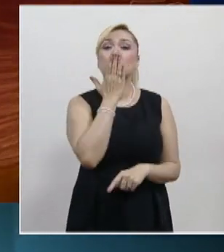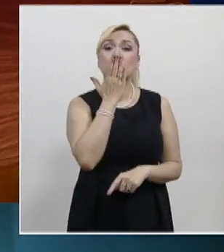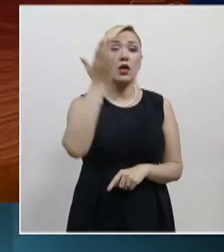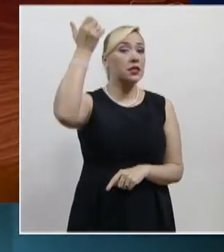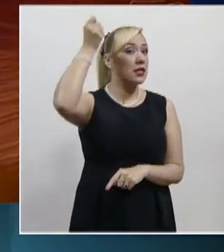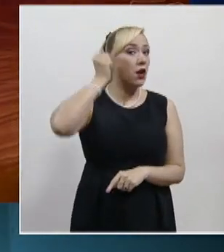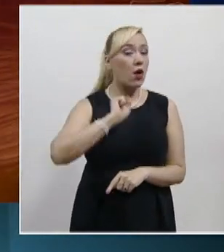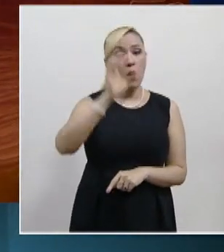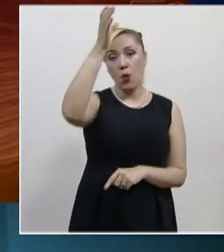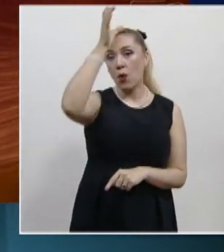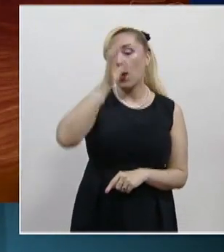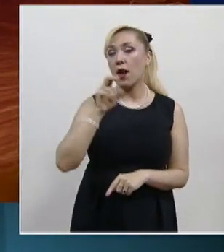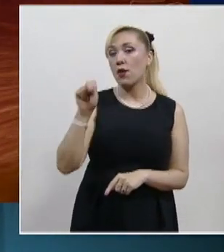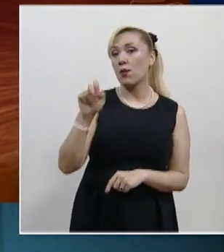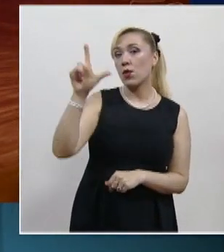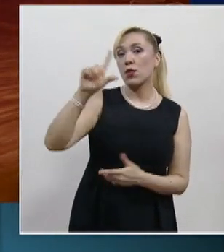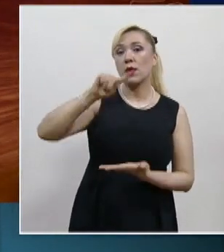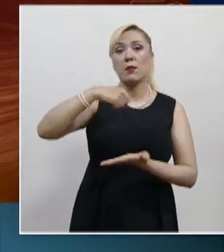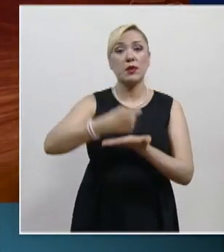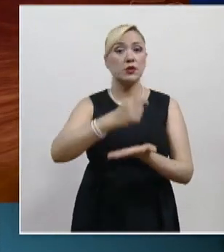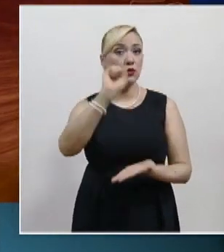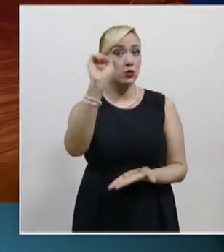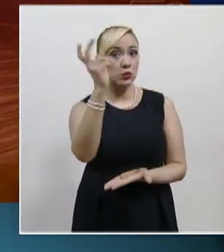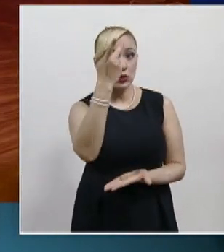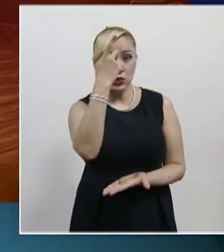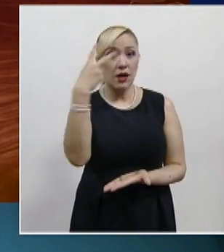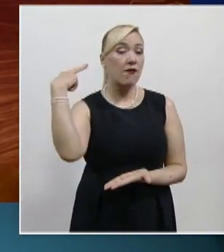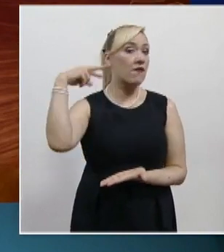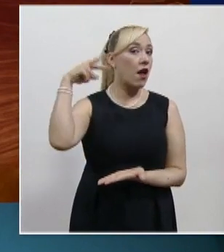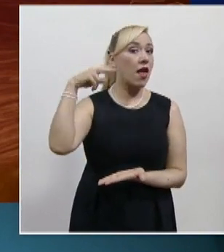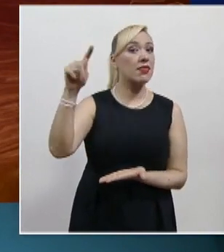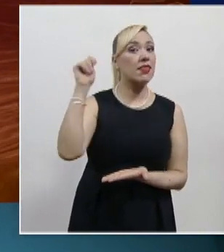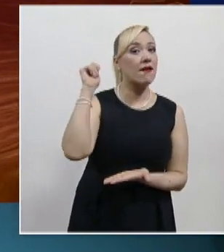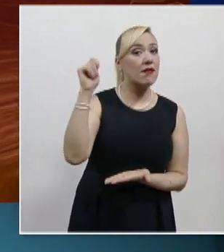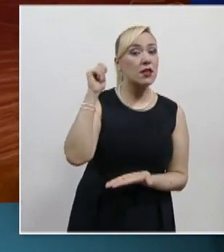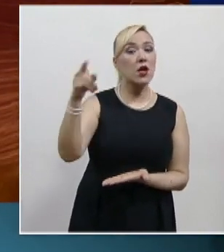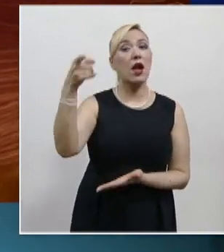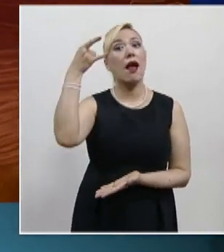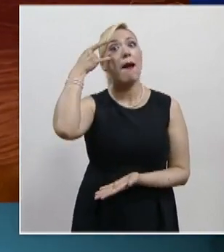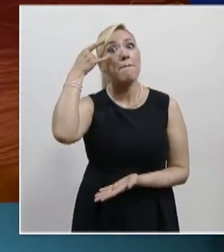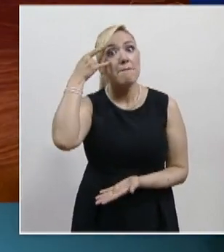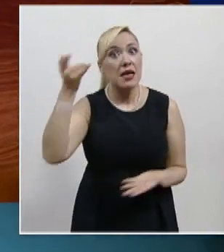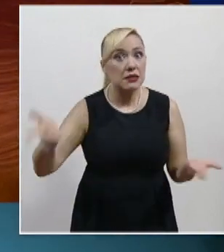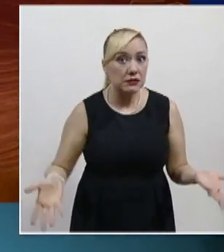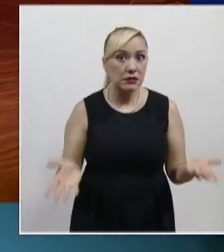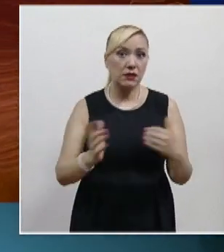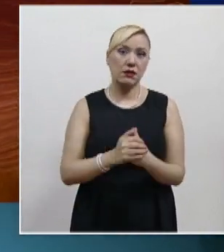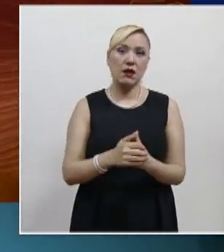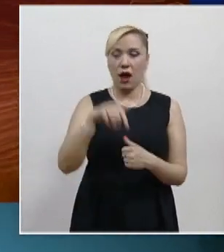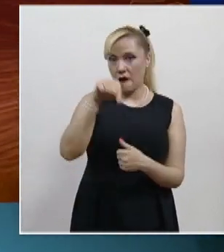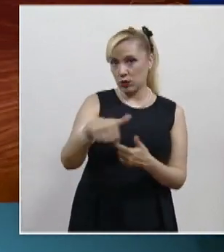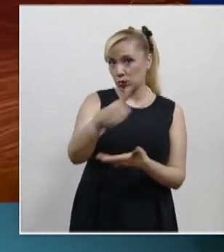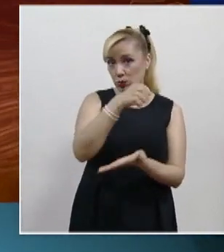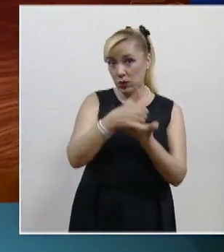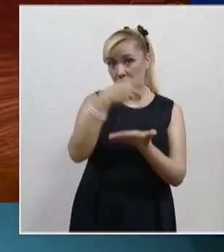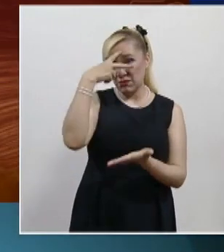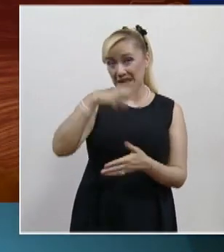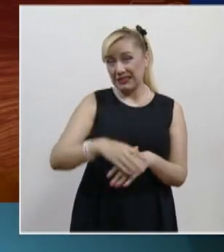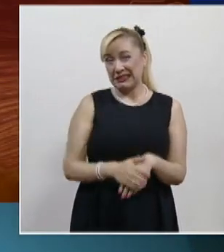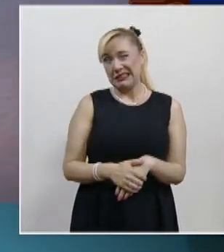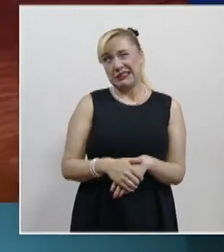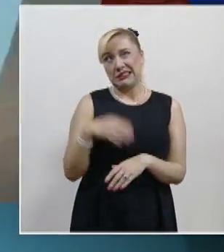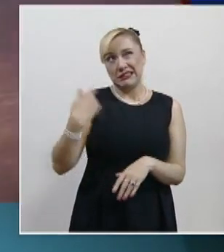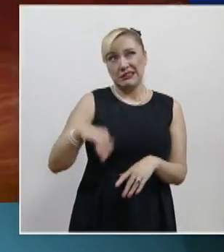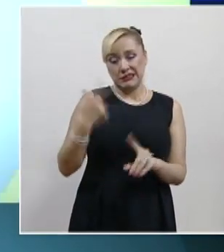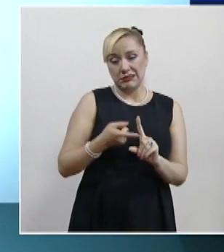Sinaloa, Coahuila, Nuevo León, Tamaulipas, San Luis Potosí, Veracruz, Tabasco y Campeche. Mientras que en la Ciudad de México se espera que